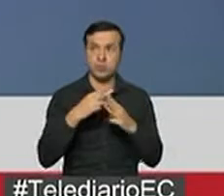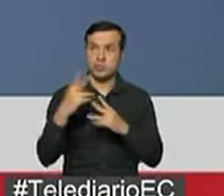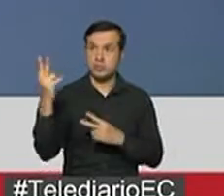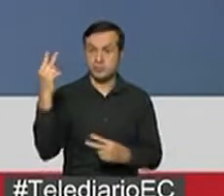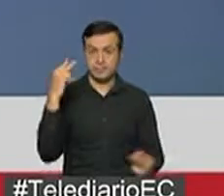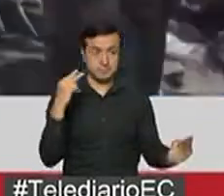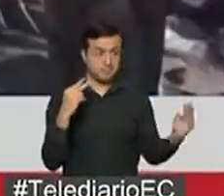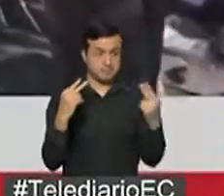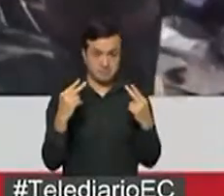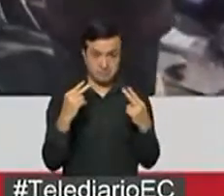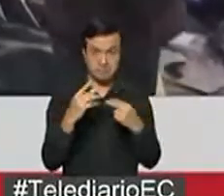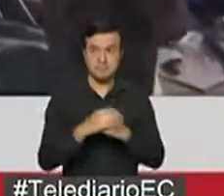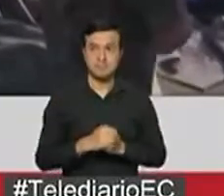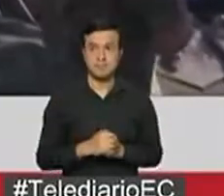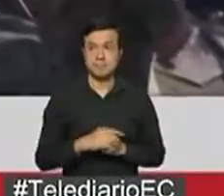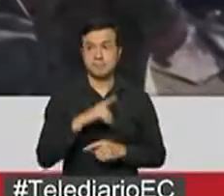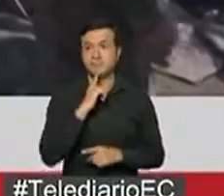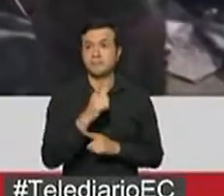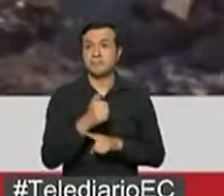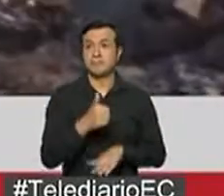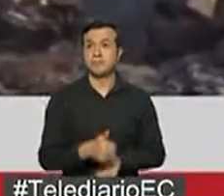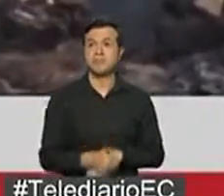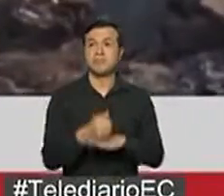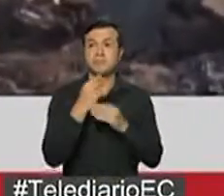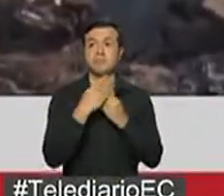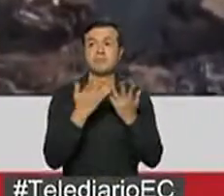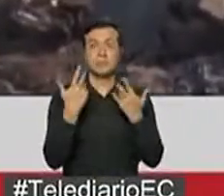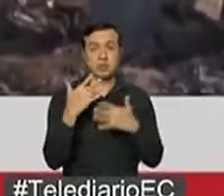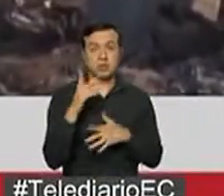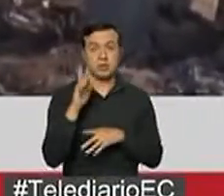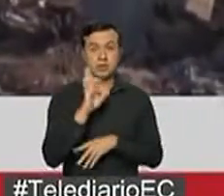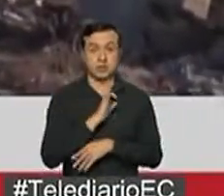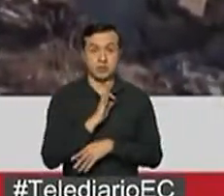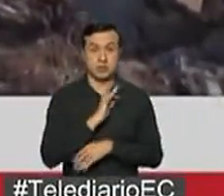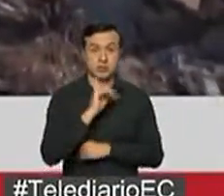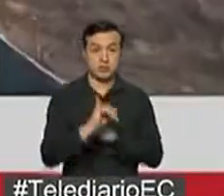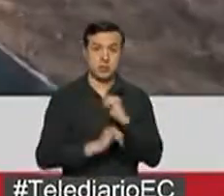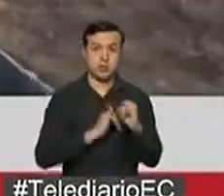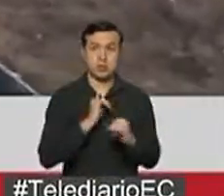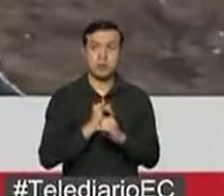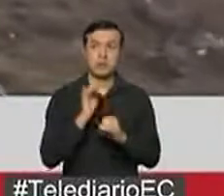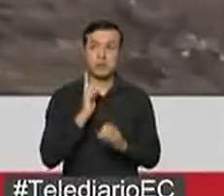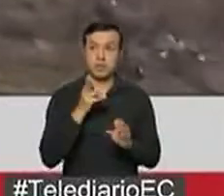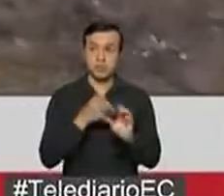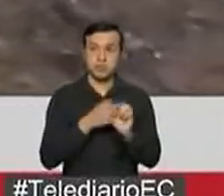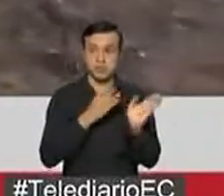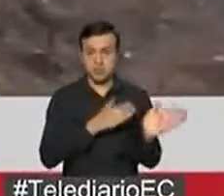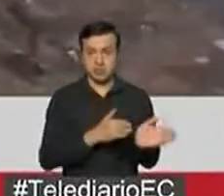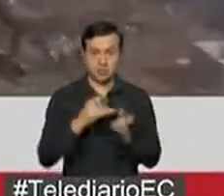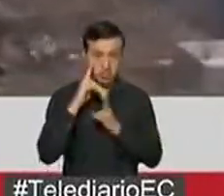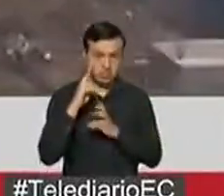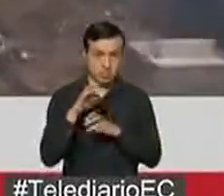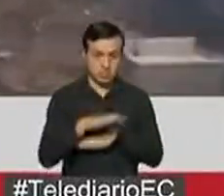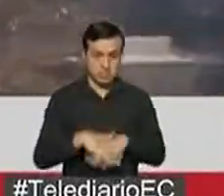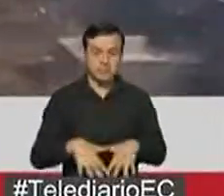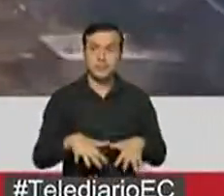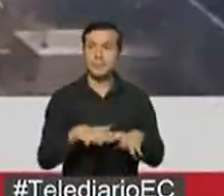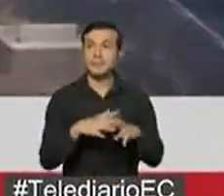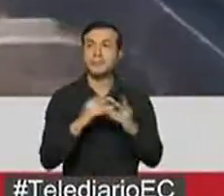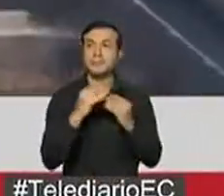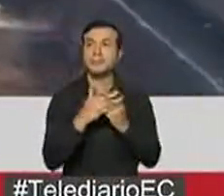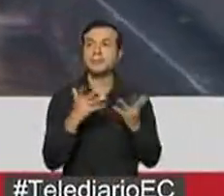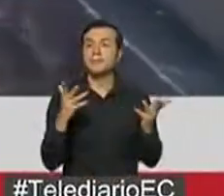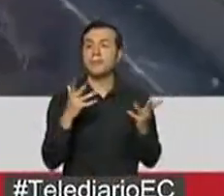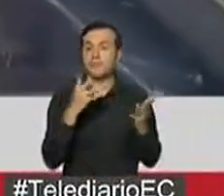mirando es por ello que las autoridades iraníes permiten en los técnicos internacionales participar en la investigación del siniestro según lo